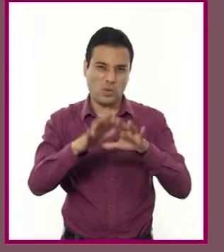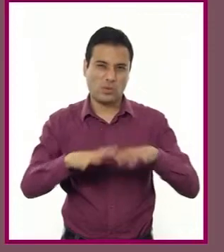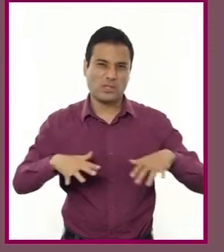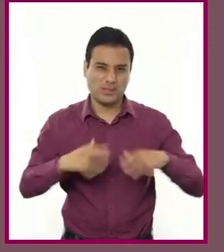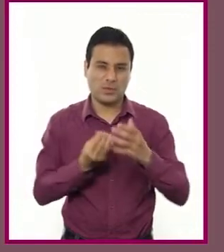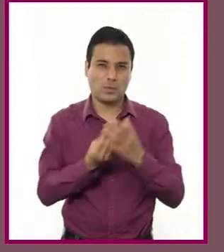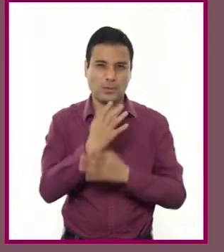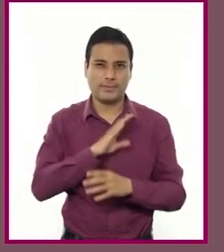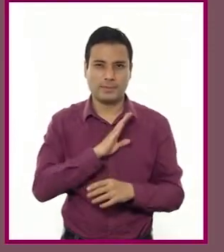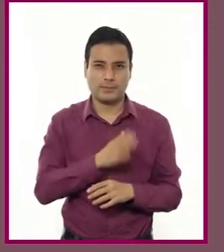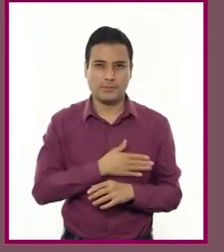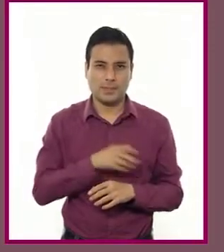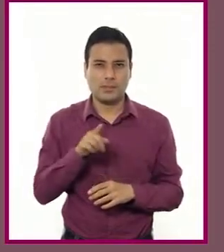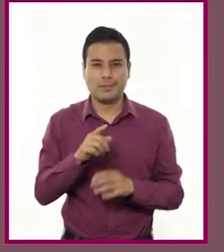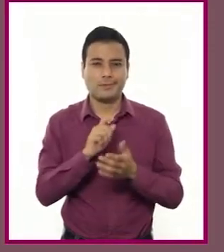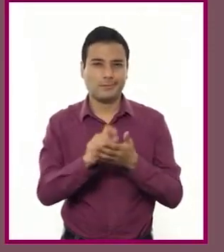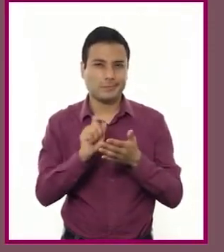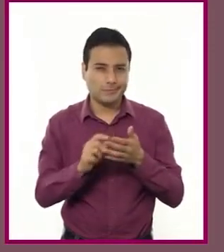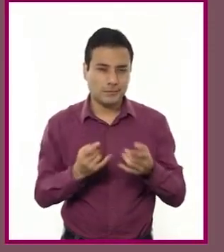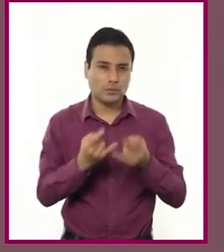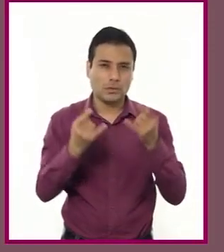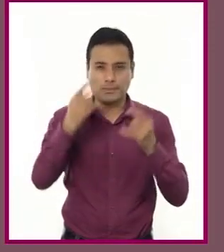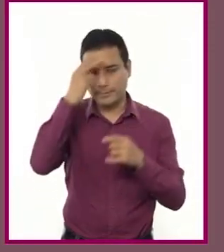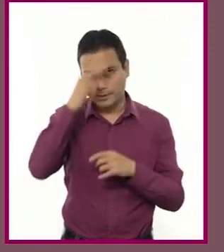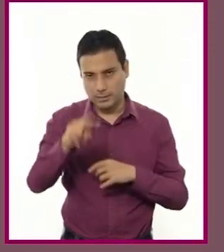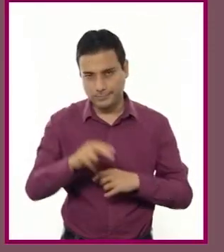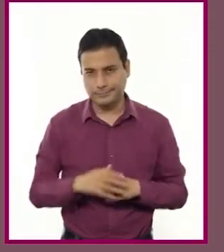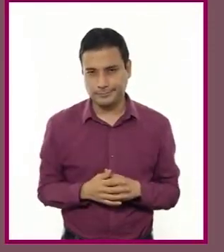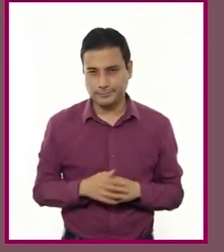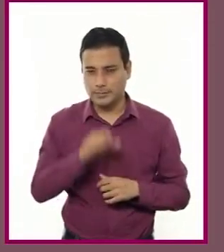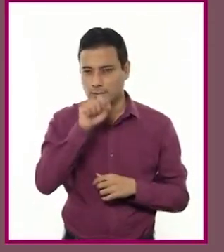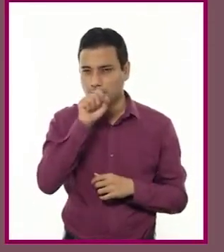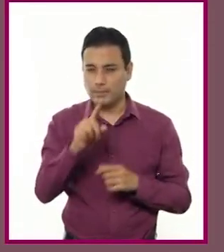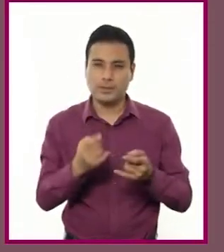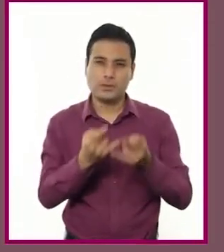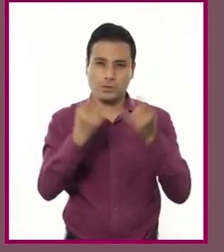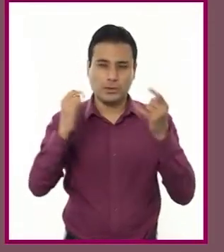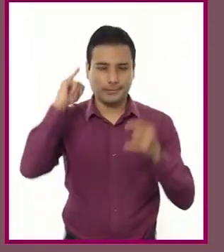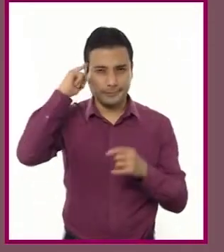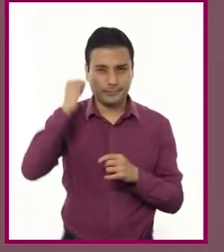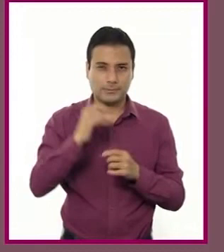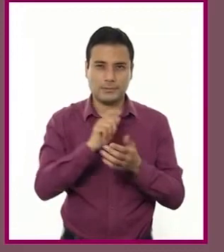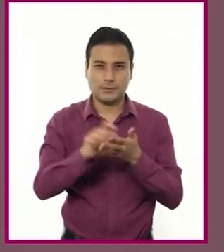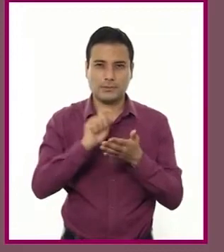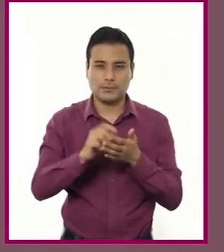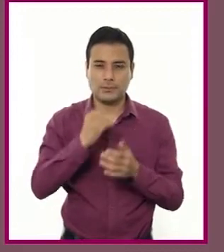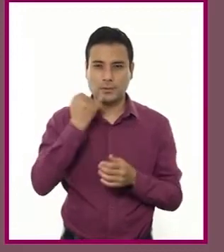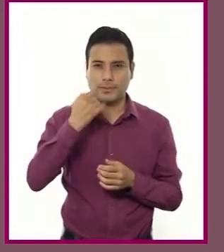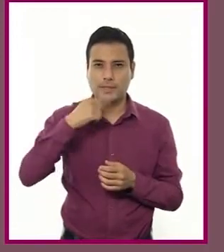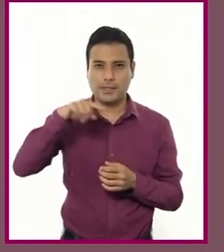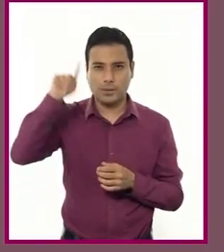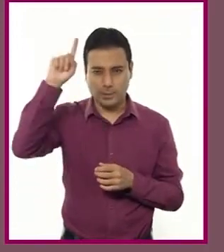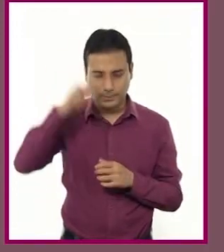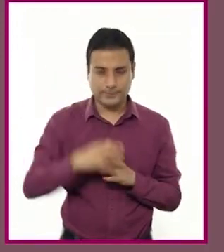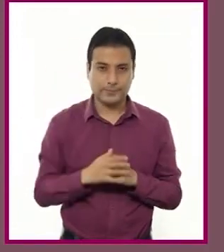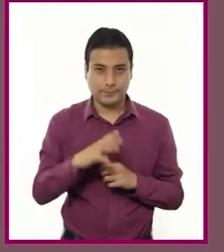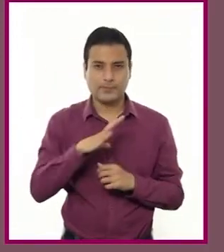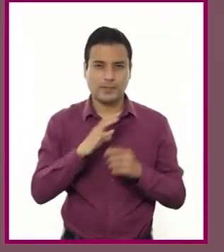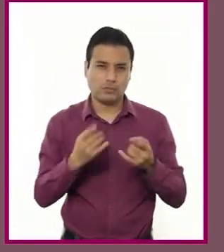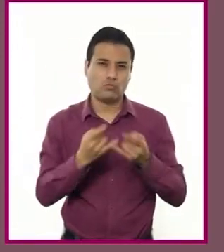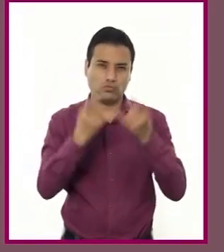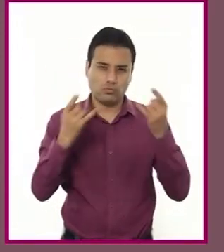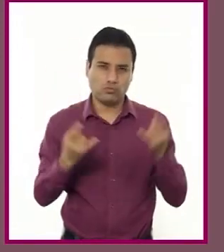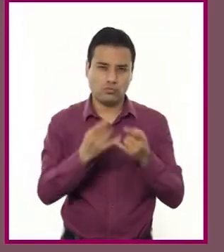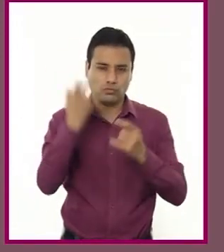de Crónica Mexicana y Crónica Mexicayotl, que fue escrita en lengua náhuatl. Comprende una genealogía de la